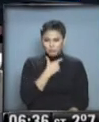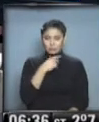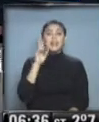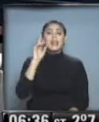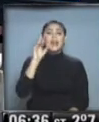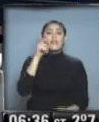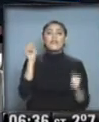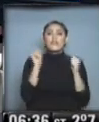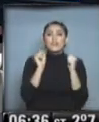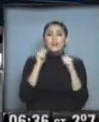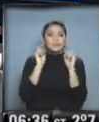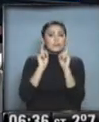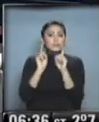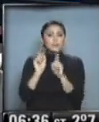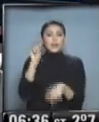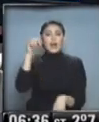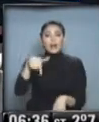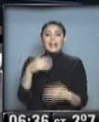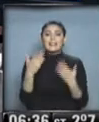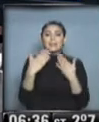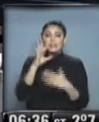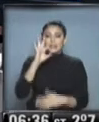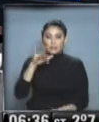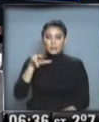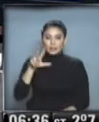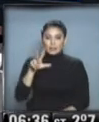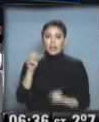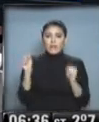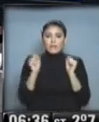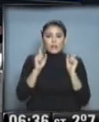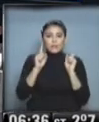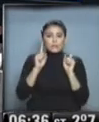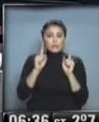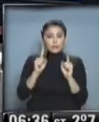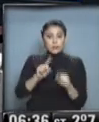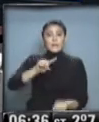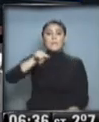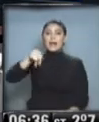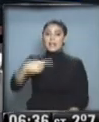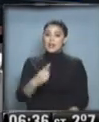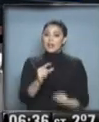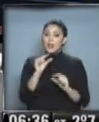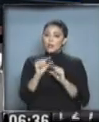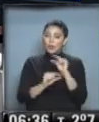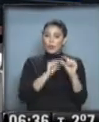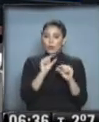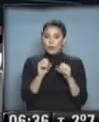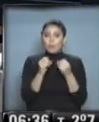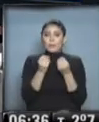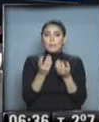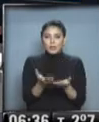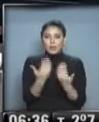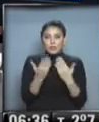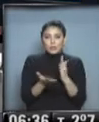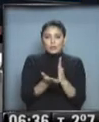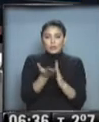en San Juan. Hoy 3 grados bajo cero en estos momentos la temperatura. El frío va a seguir, pero lentamente a partir de mañana las temperaturas irán recuperando y